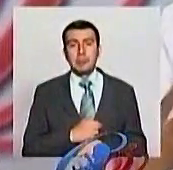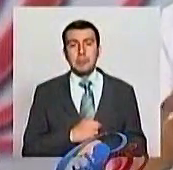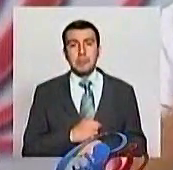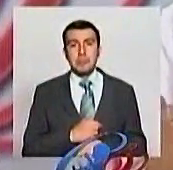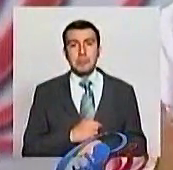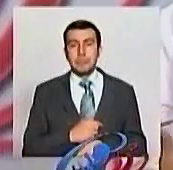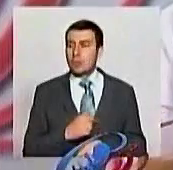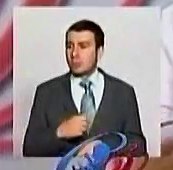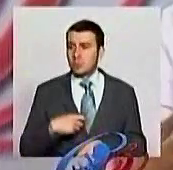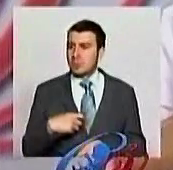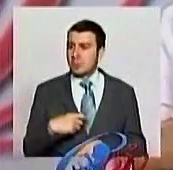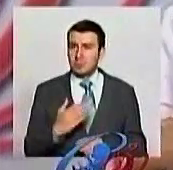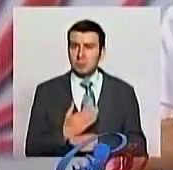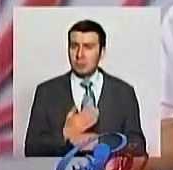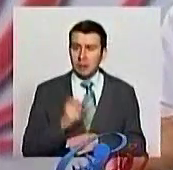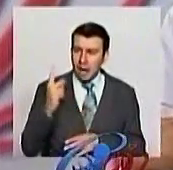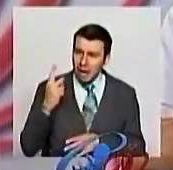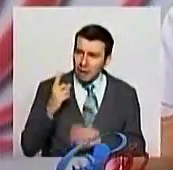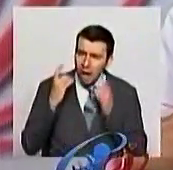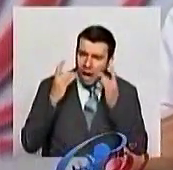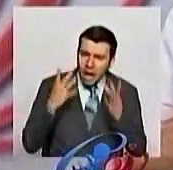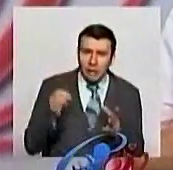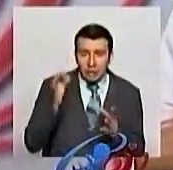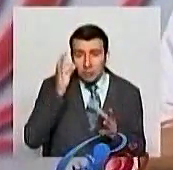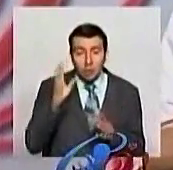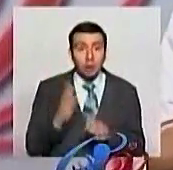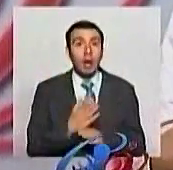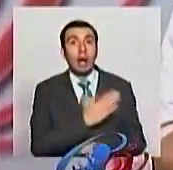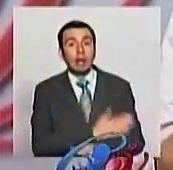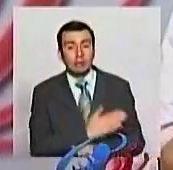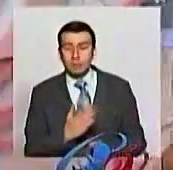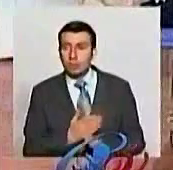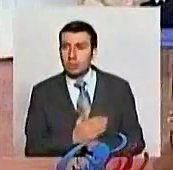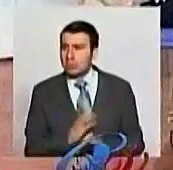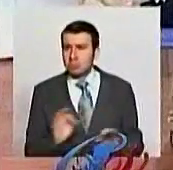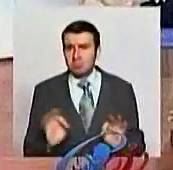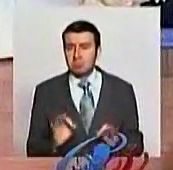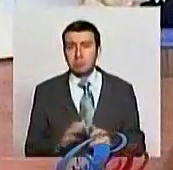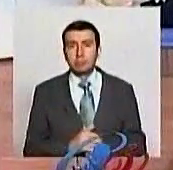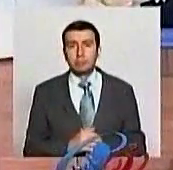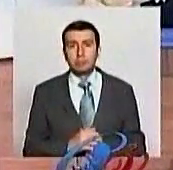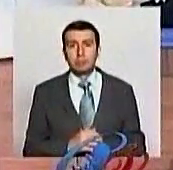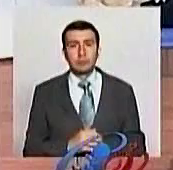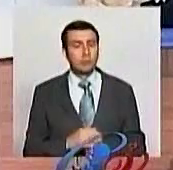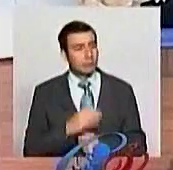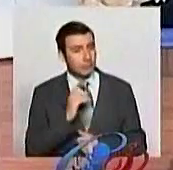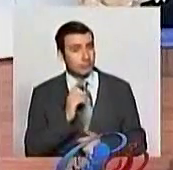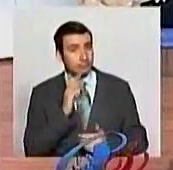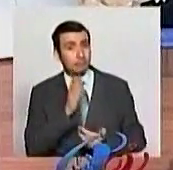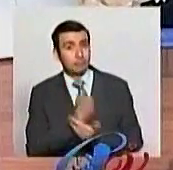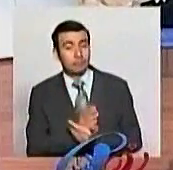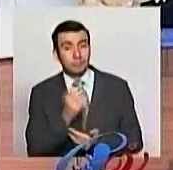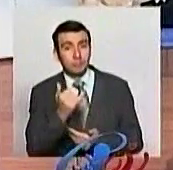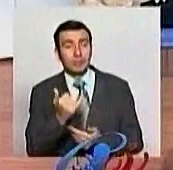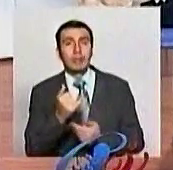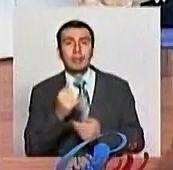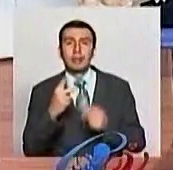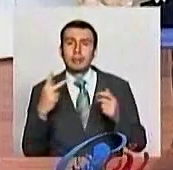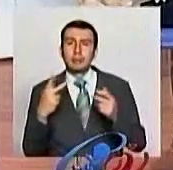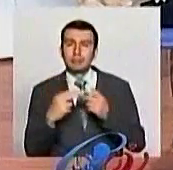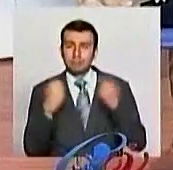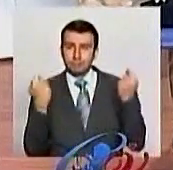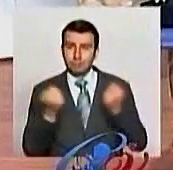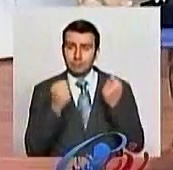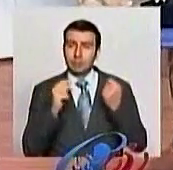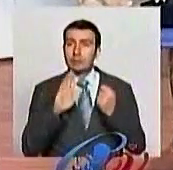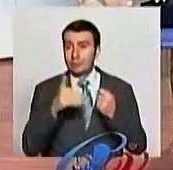nada que nos haga pensar que haya tenido un proceso coronario antes. Ok, entonces vamos a ir a este corte de comerciales y vamos a explicar un poco